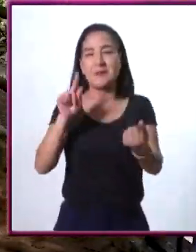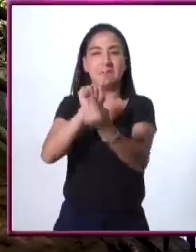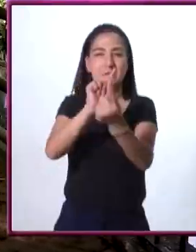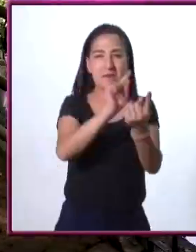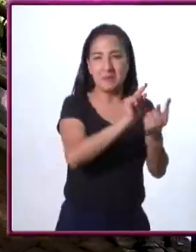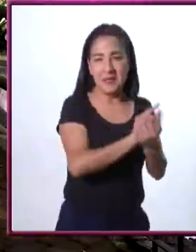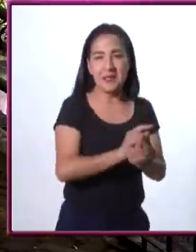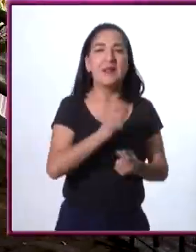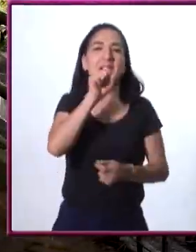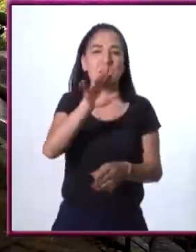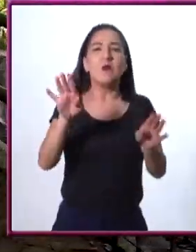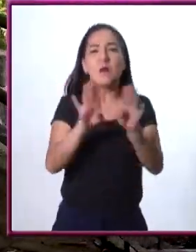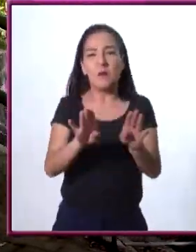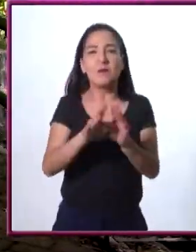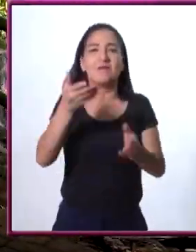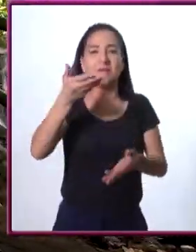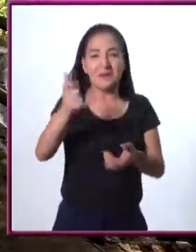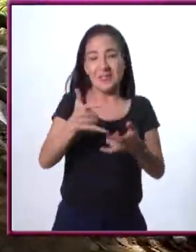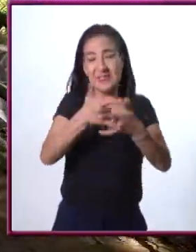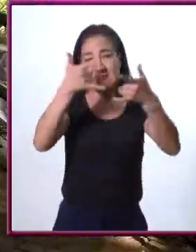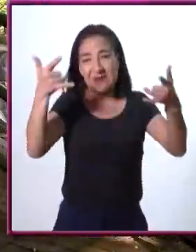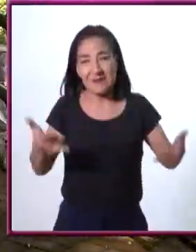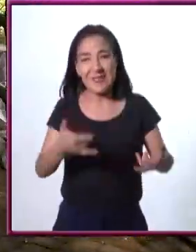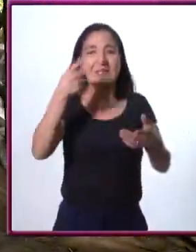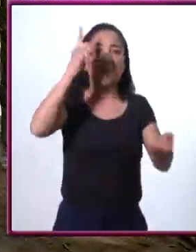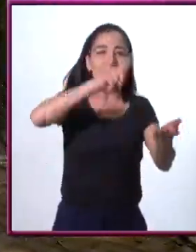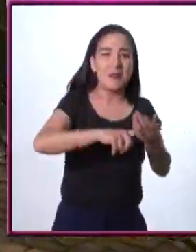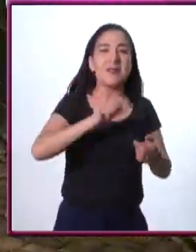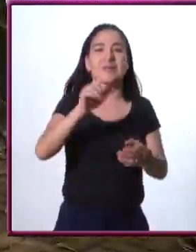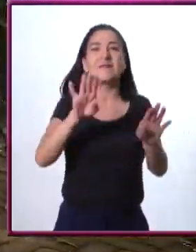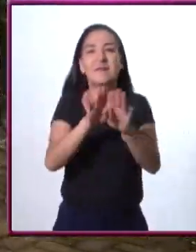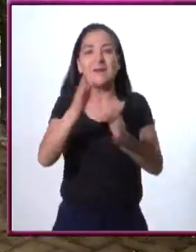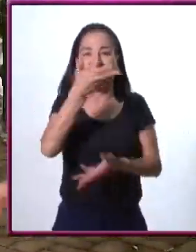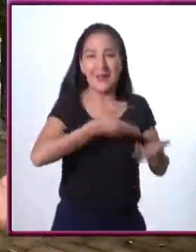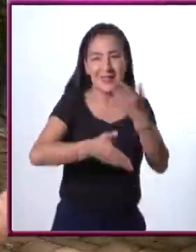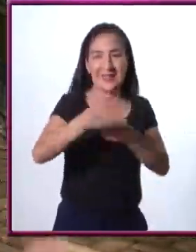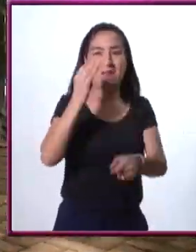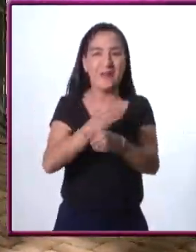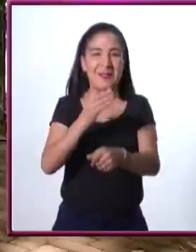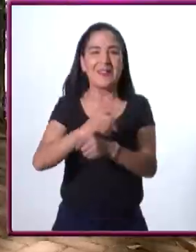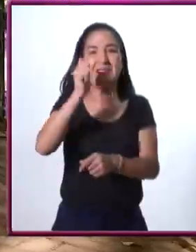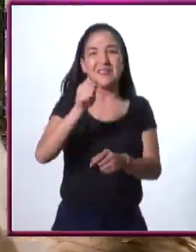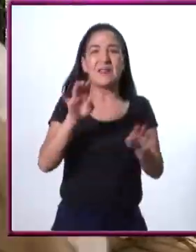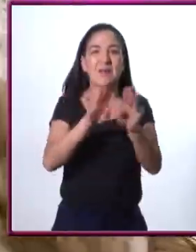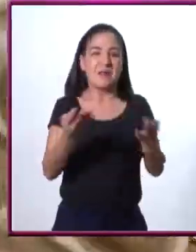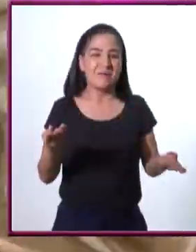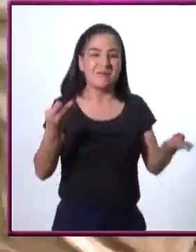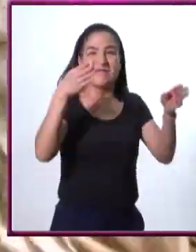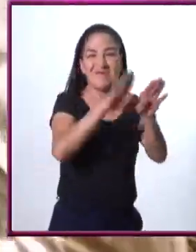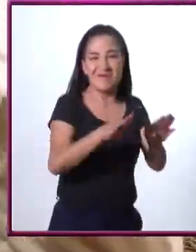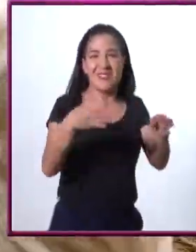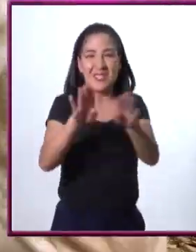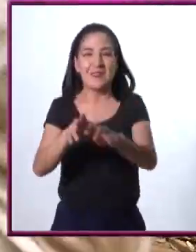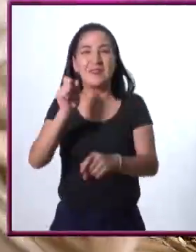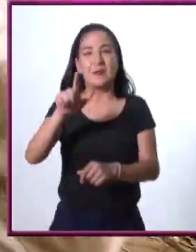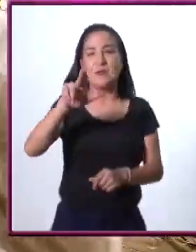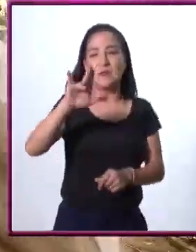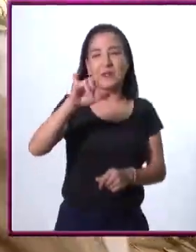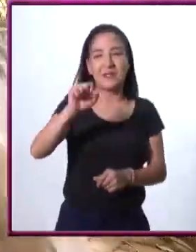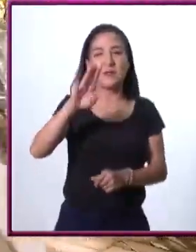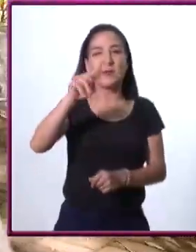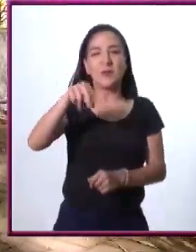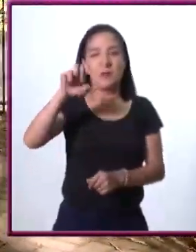pues además estoy sumando consecuencias negativas a mi vida y no estoy logrando aprender habilidades para enfrentar realmente